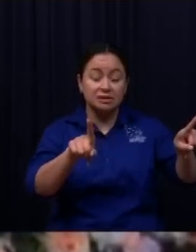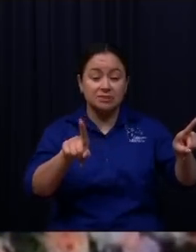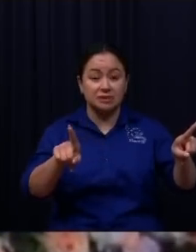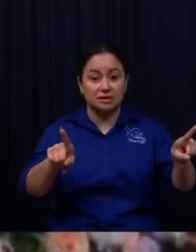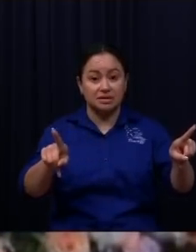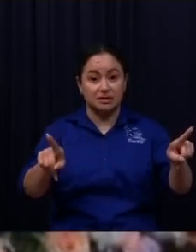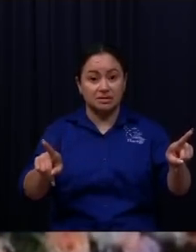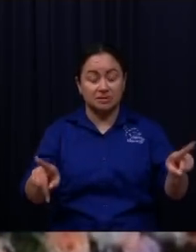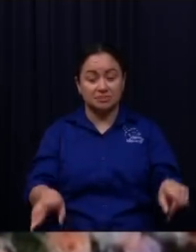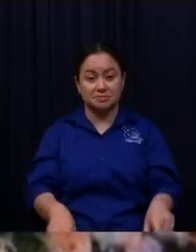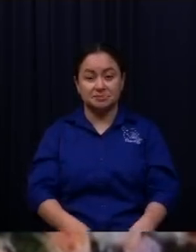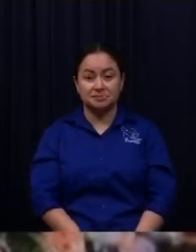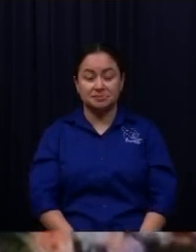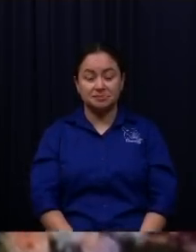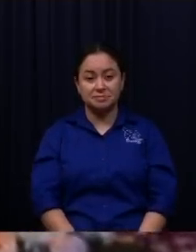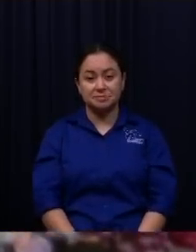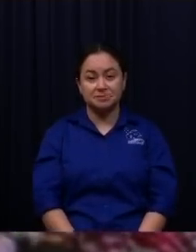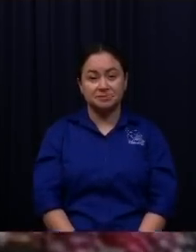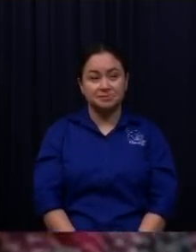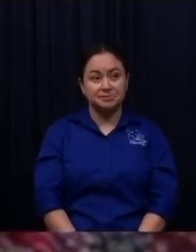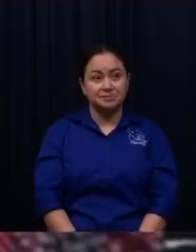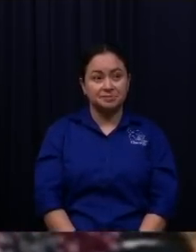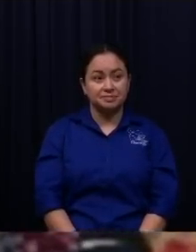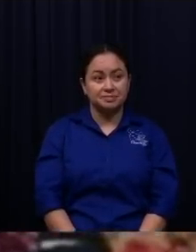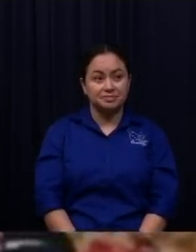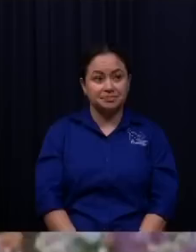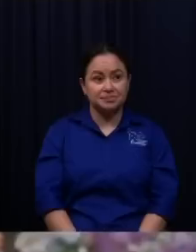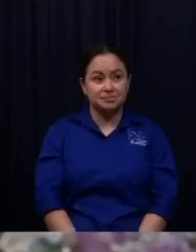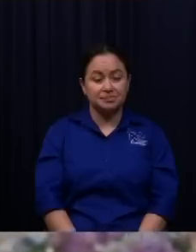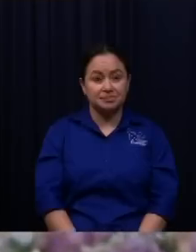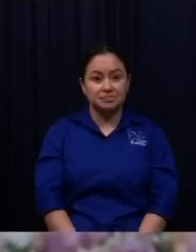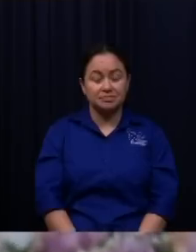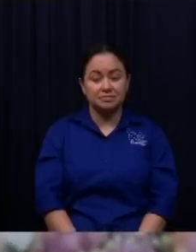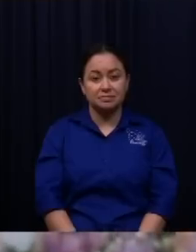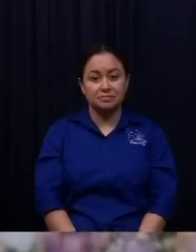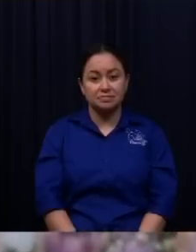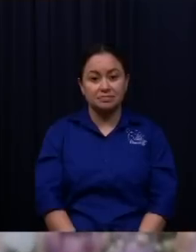forma, con traductor o no sé cómo, y el rey aceptó.